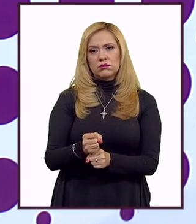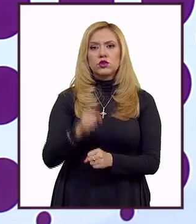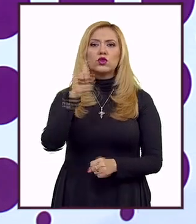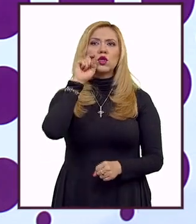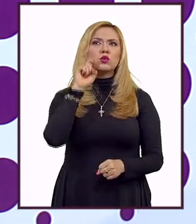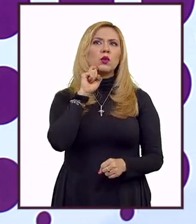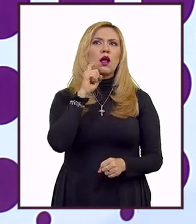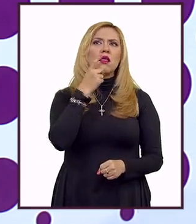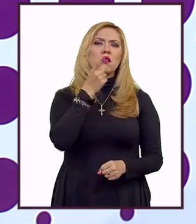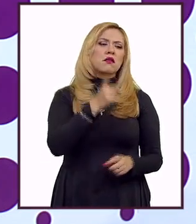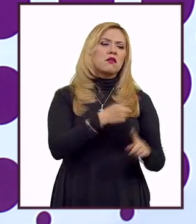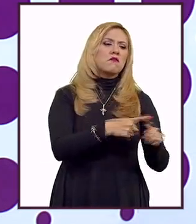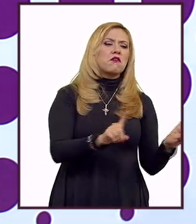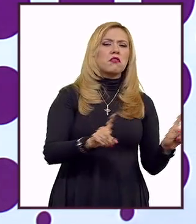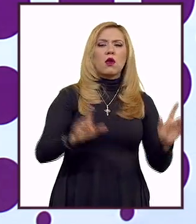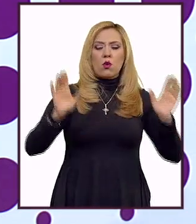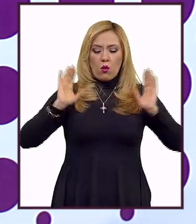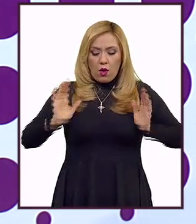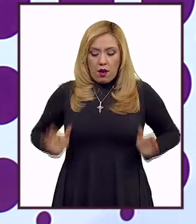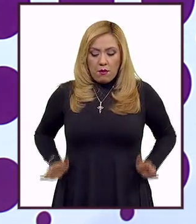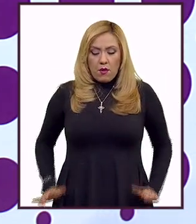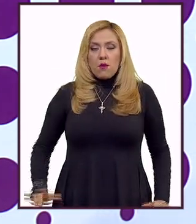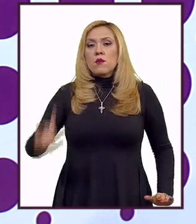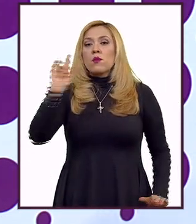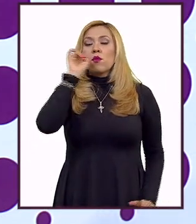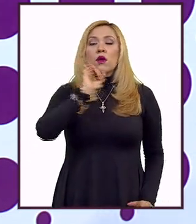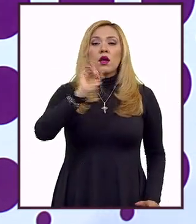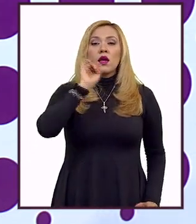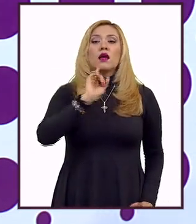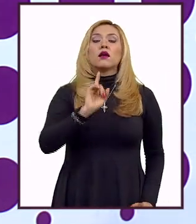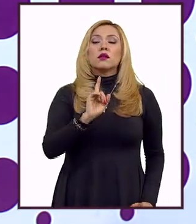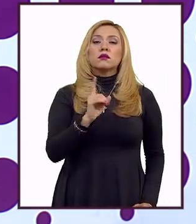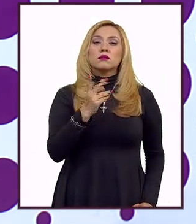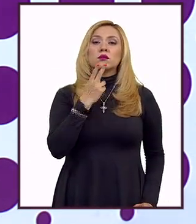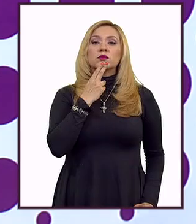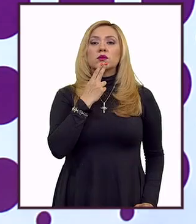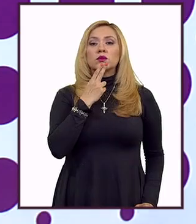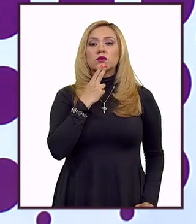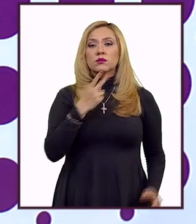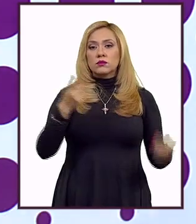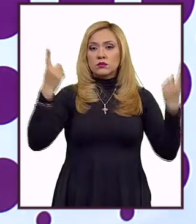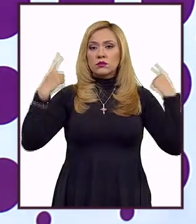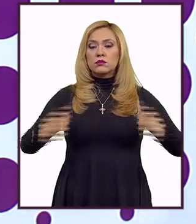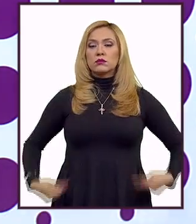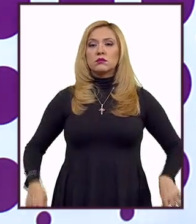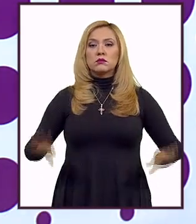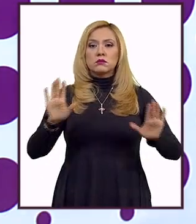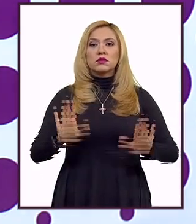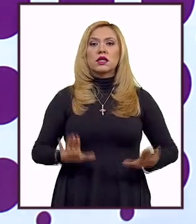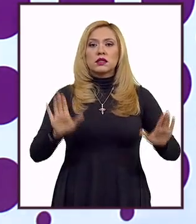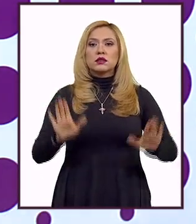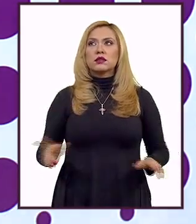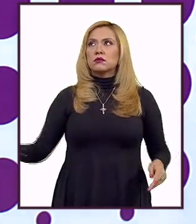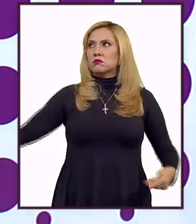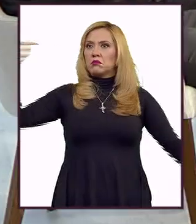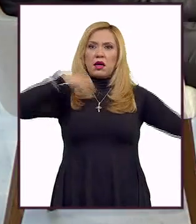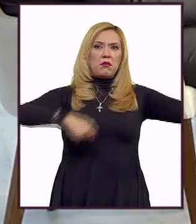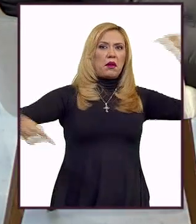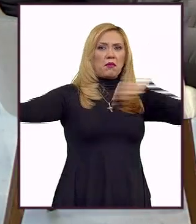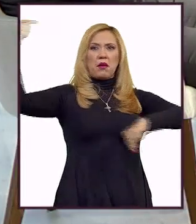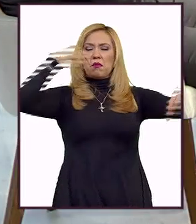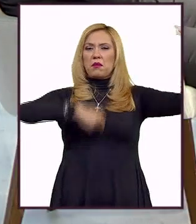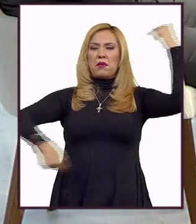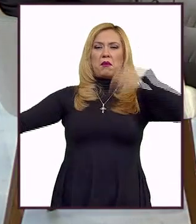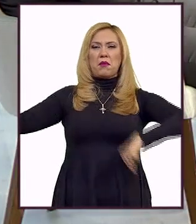acto de tortura, es decir, el cuerpo de la mujer en muchos casos es utilizada como un instrumento de guerra, como un campo de guerra, como un campo